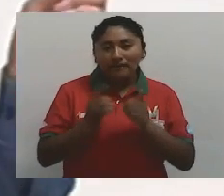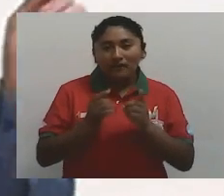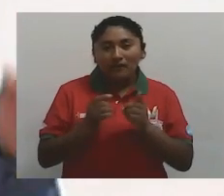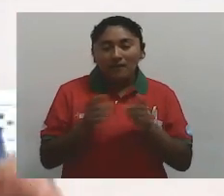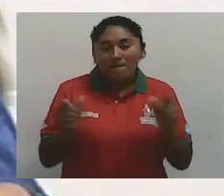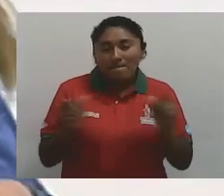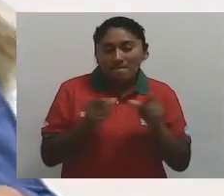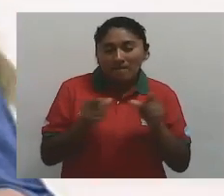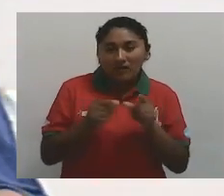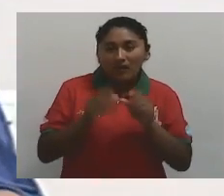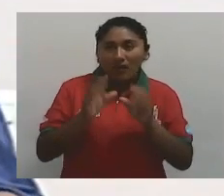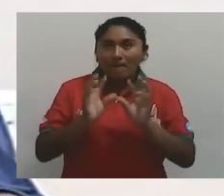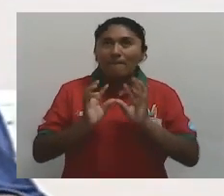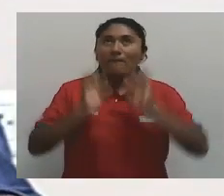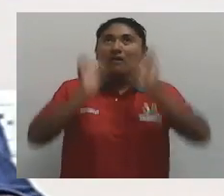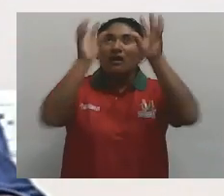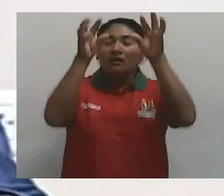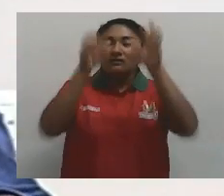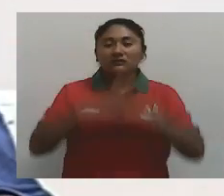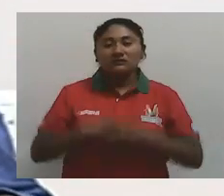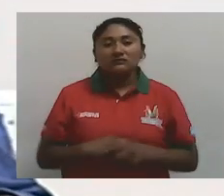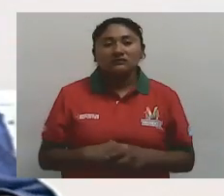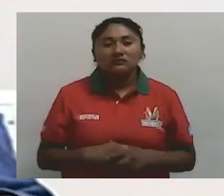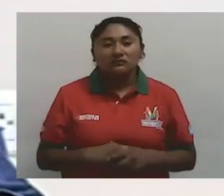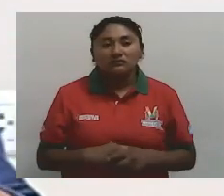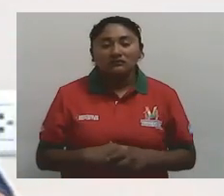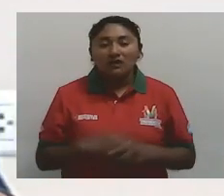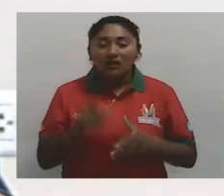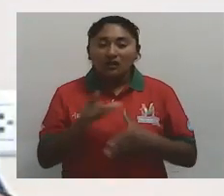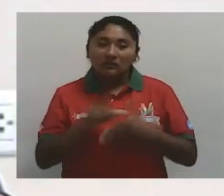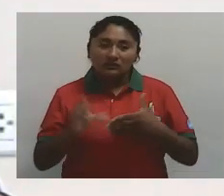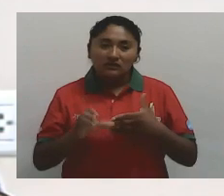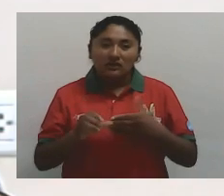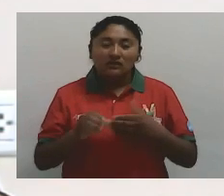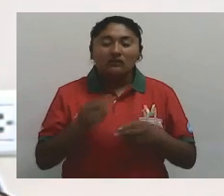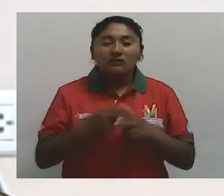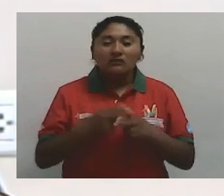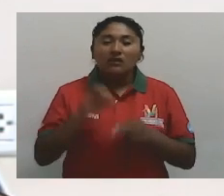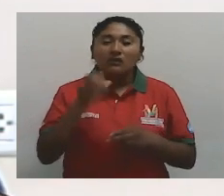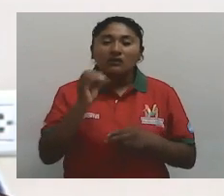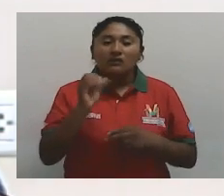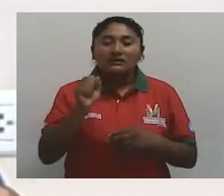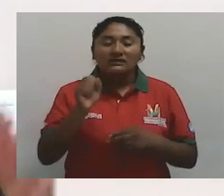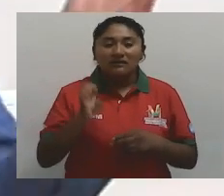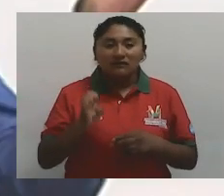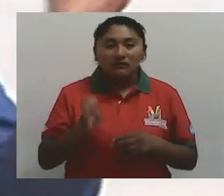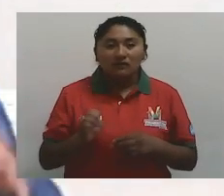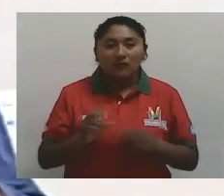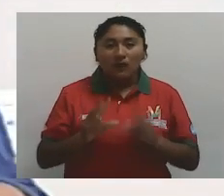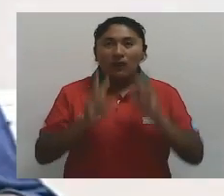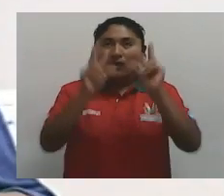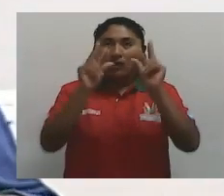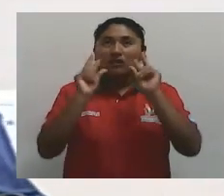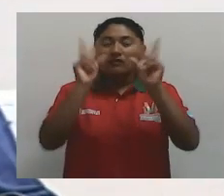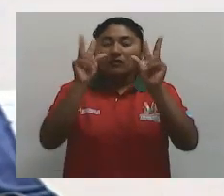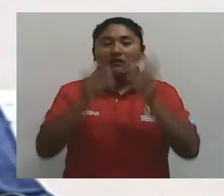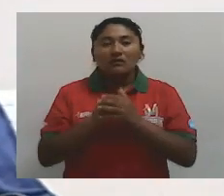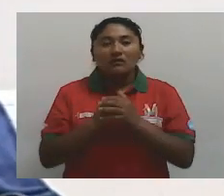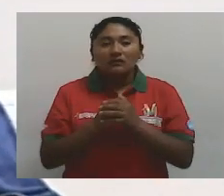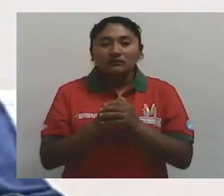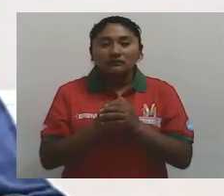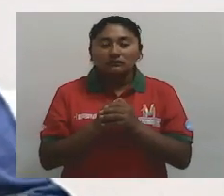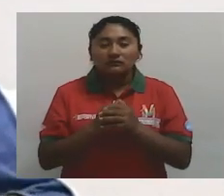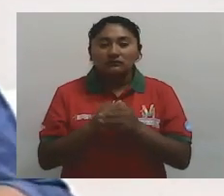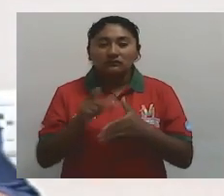mini baloncesto. Tenemos con el licenciado José Guerra. Tenemos voleibol con el licenciado Jaime